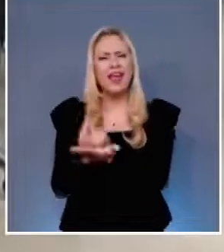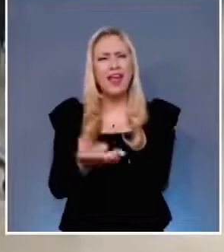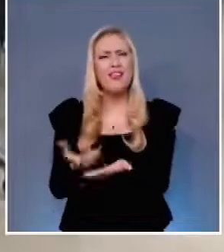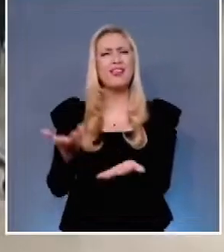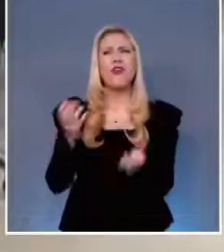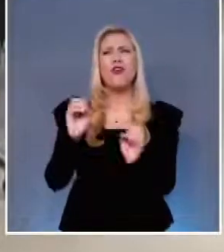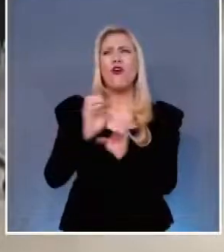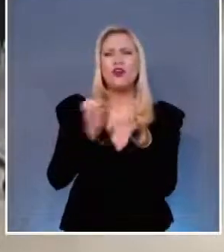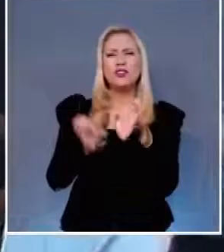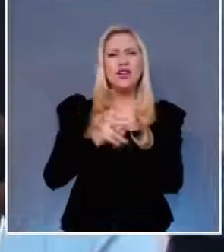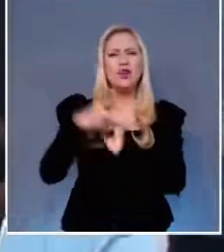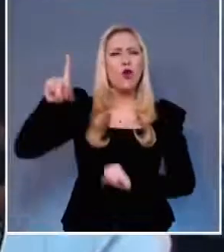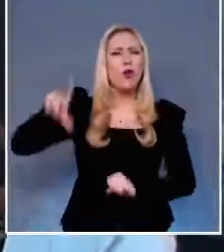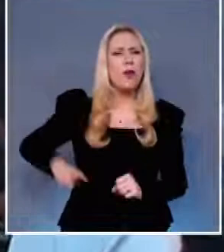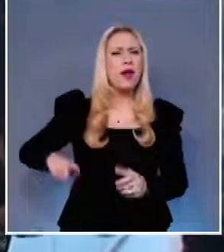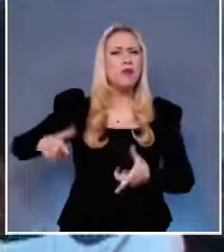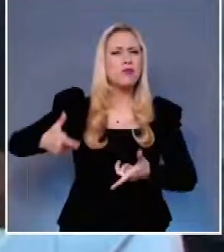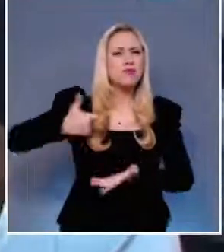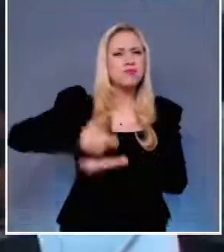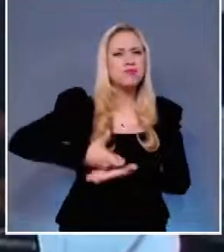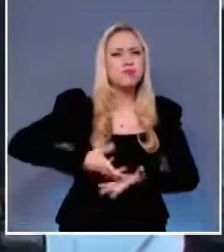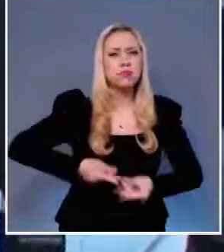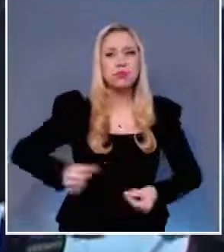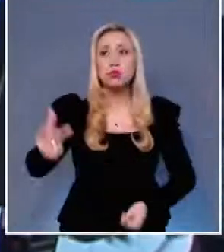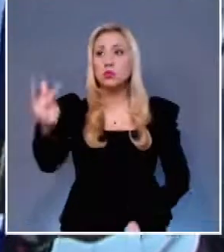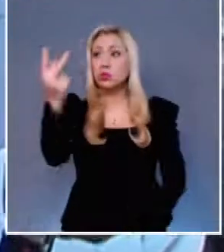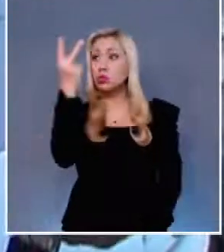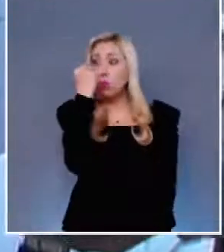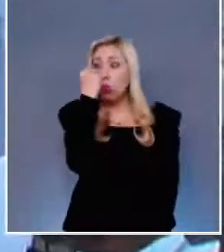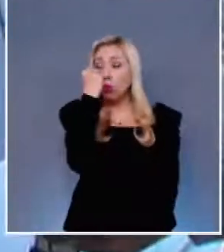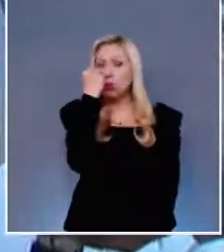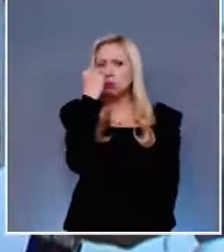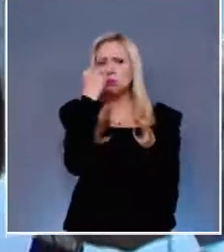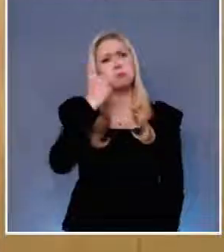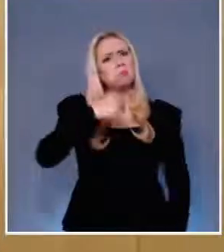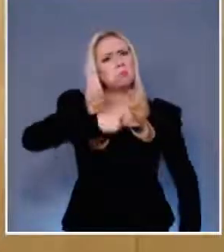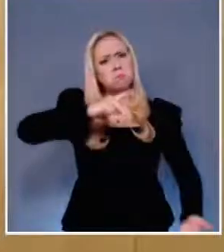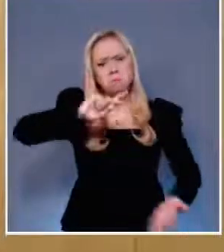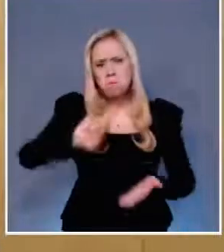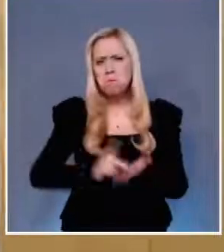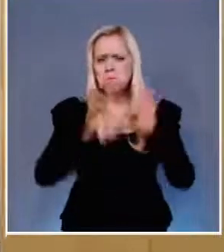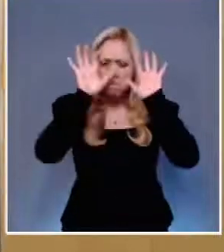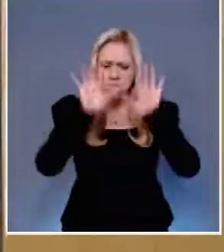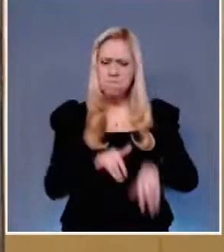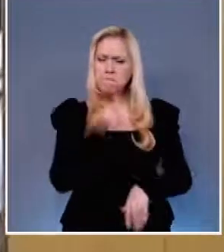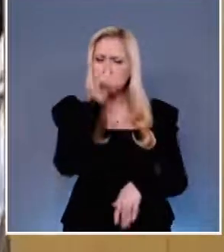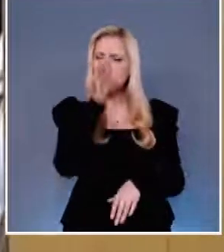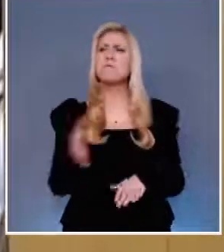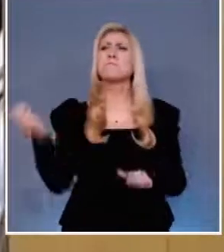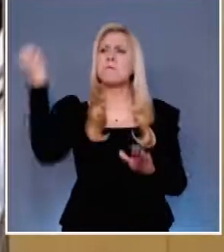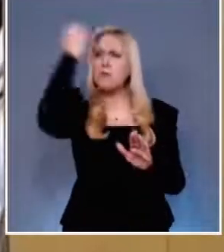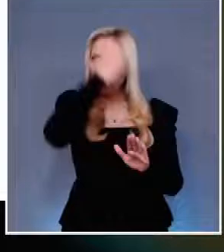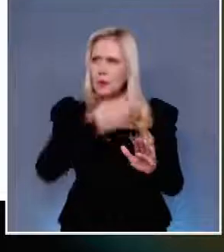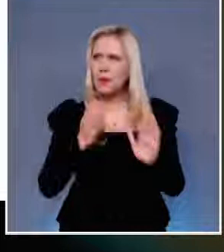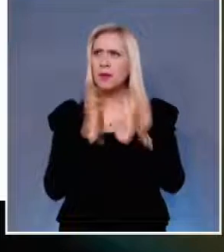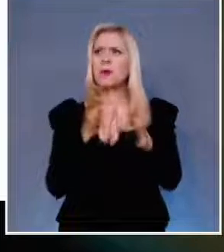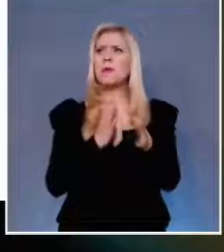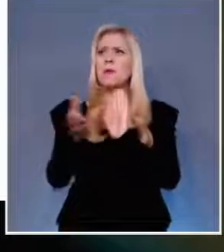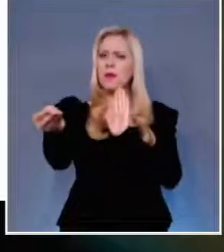particular puede interponer un recurso de revisión y si se le niega, puede llegar al juicio de